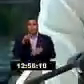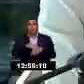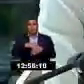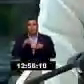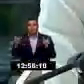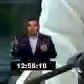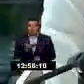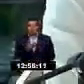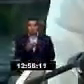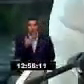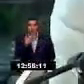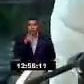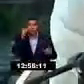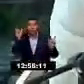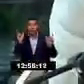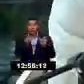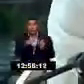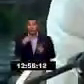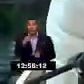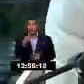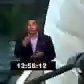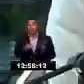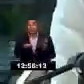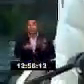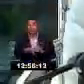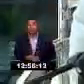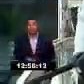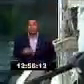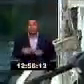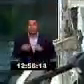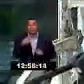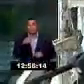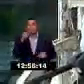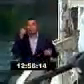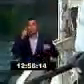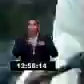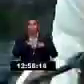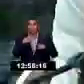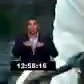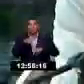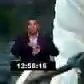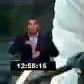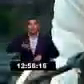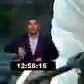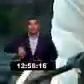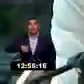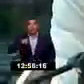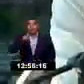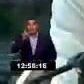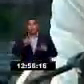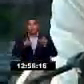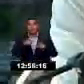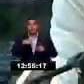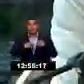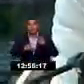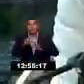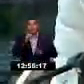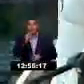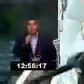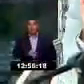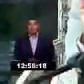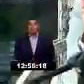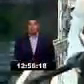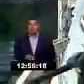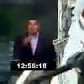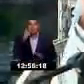La fiscal apeló de este sobreseimiento, pero lo hizo fuera de tiempo. La única persona que había sido sobreseída